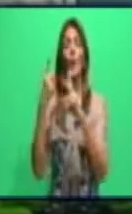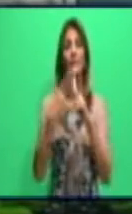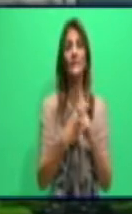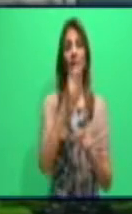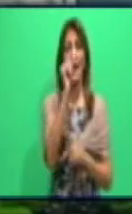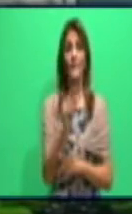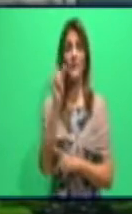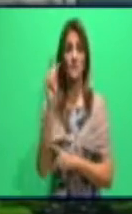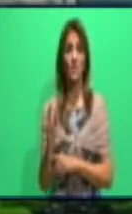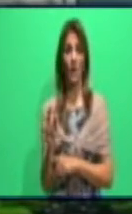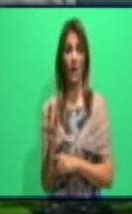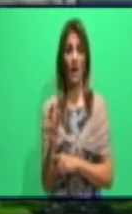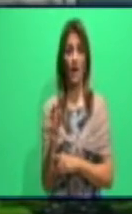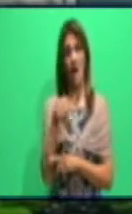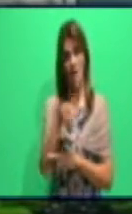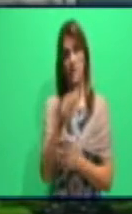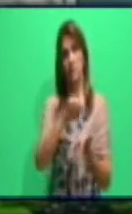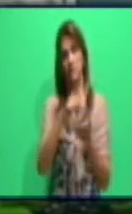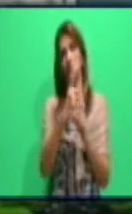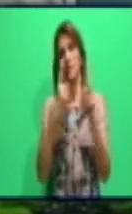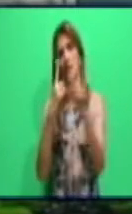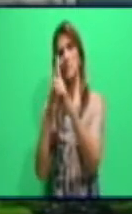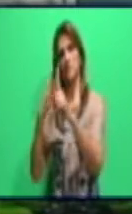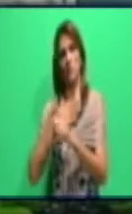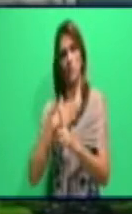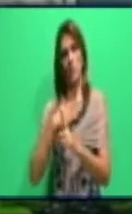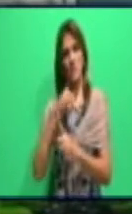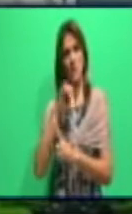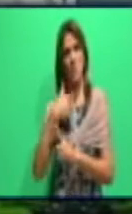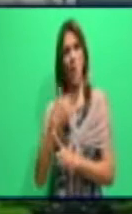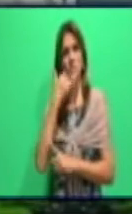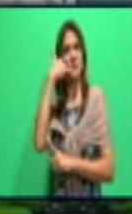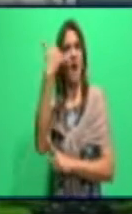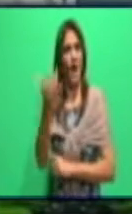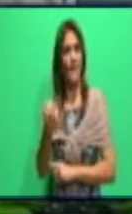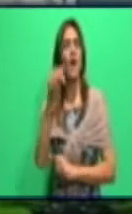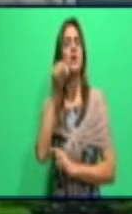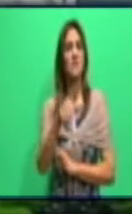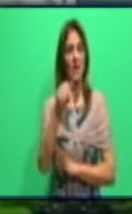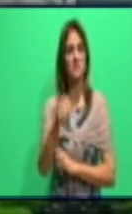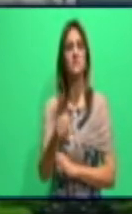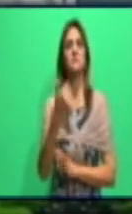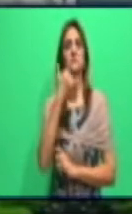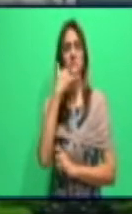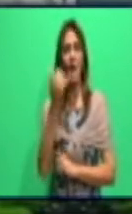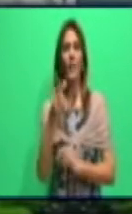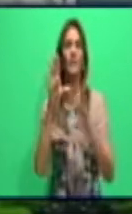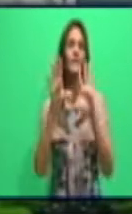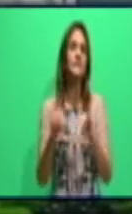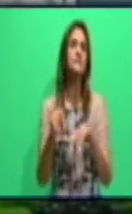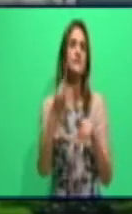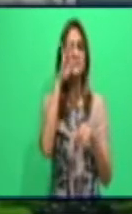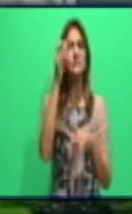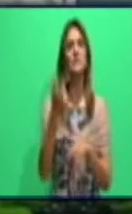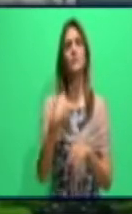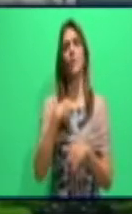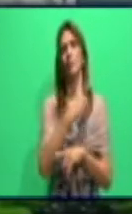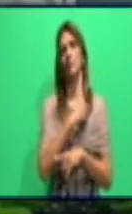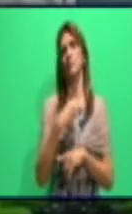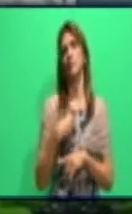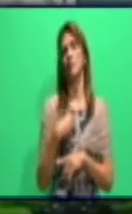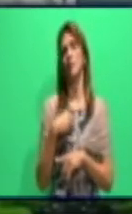de mando provincial y allí muchas veces le dan el resultado, le dicen sí, fulano de tal dio negativo. Pero ¿por qué yo sigo en el centro